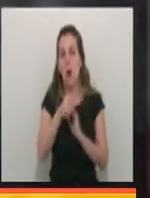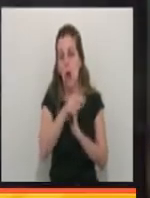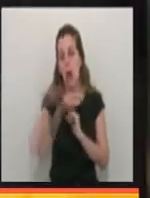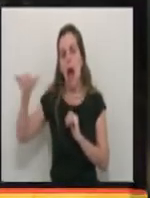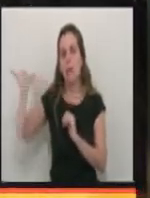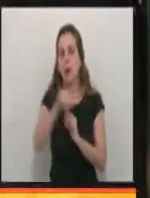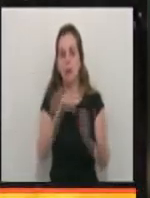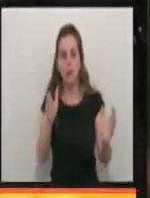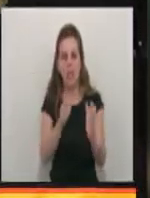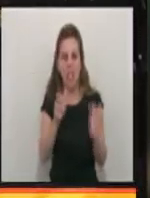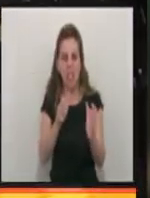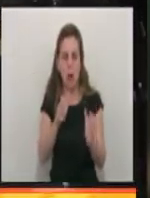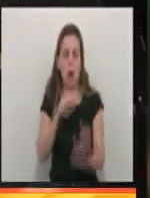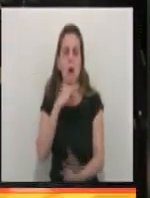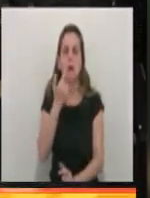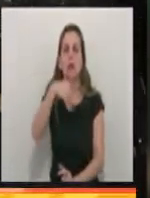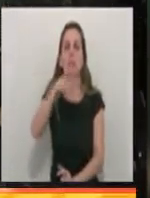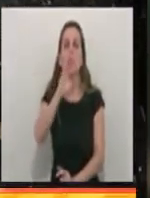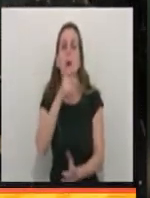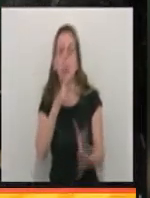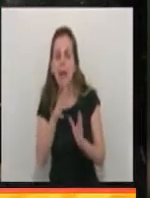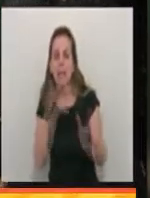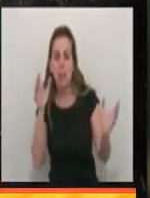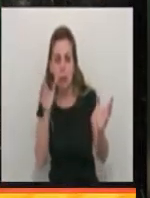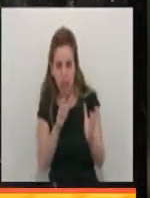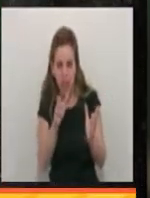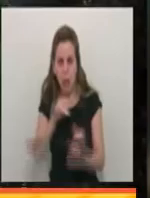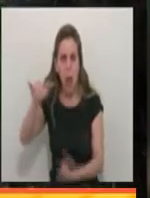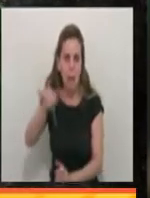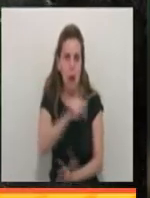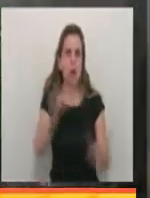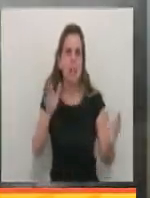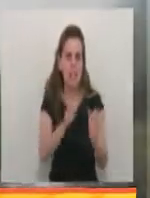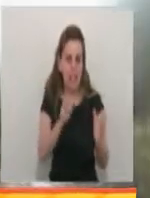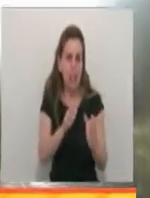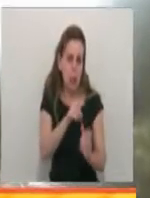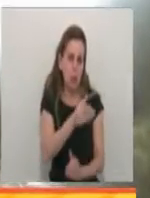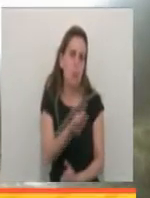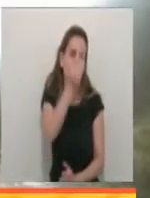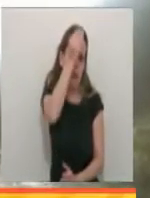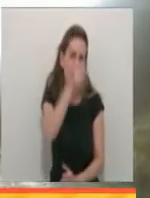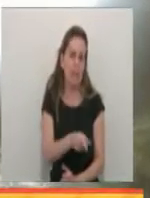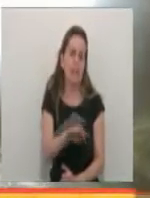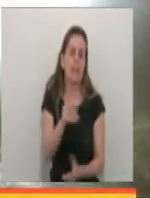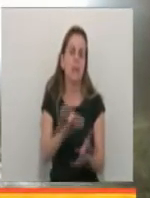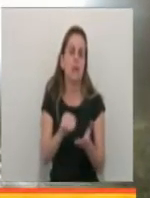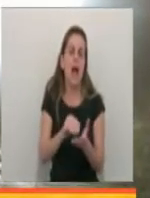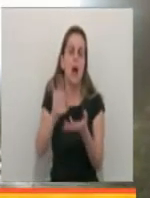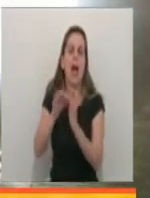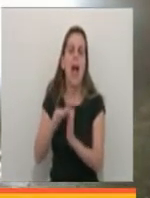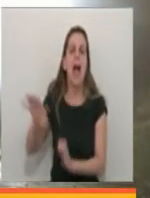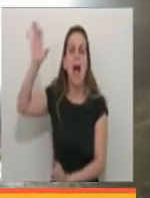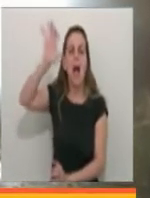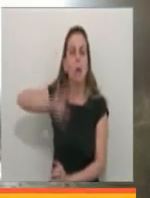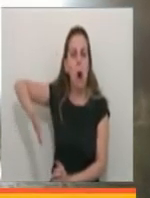muy utilizado en Europa y en Sudamérica, lo cual no ha tenido grandes problemas